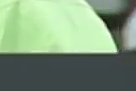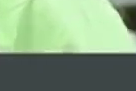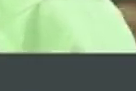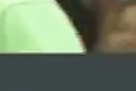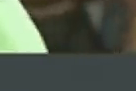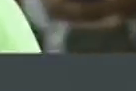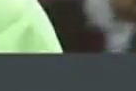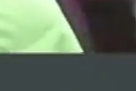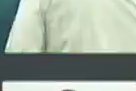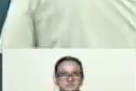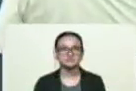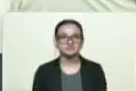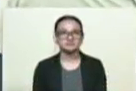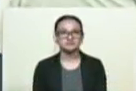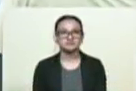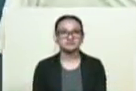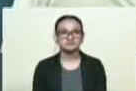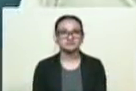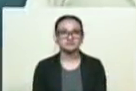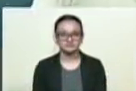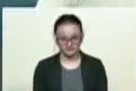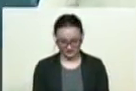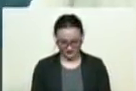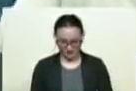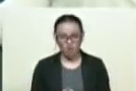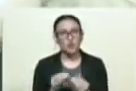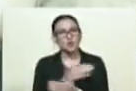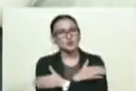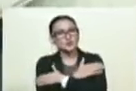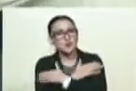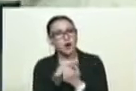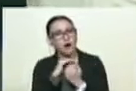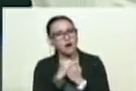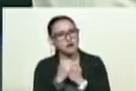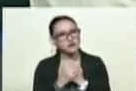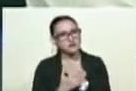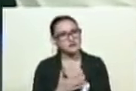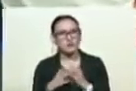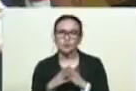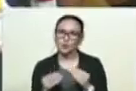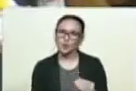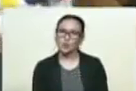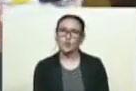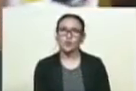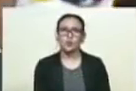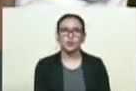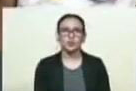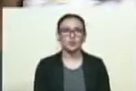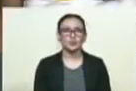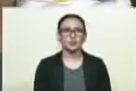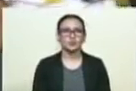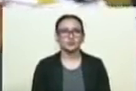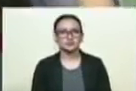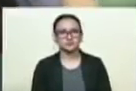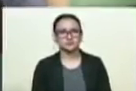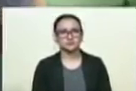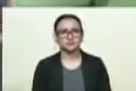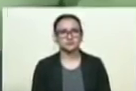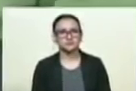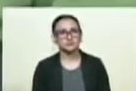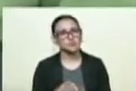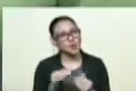abrazadas, todos, así, abrácense con cariño, así es,